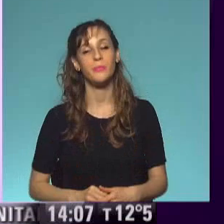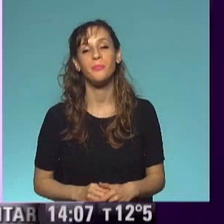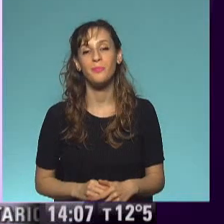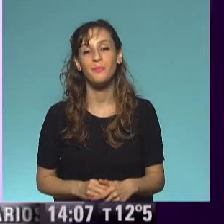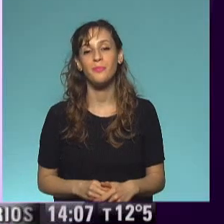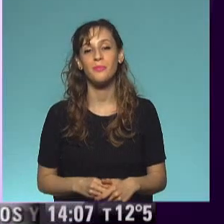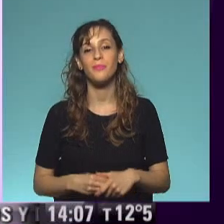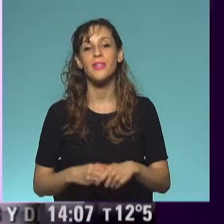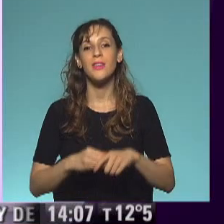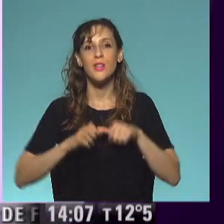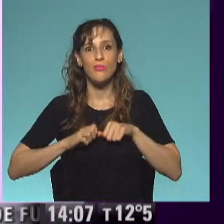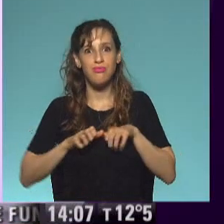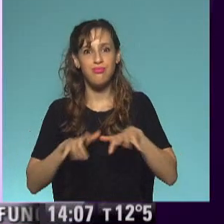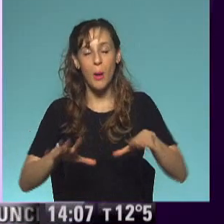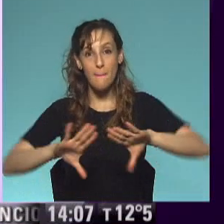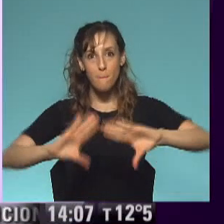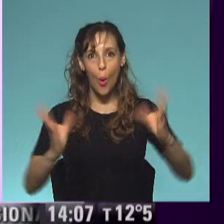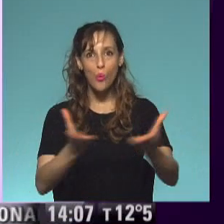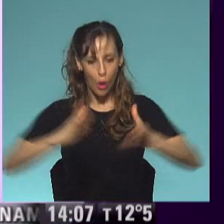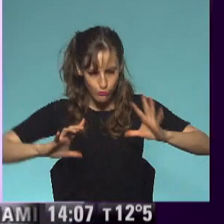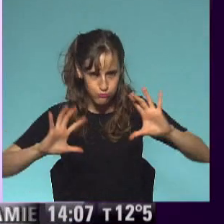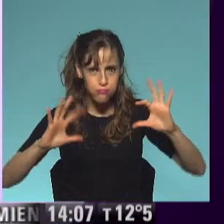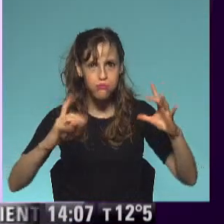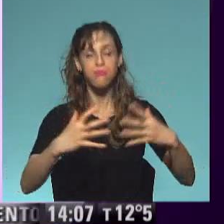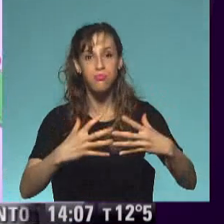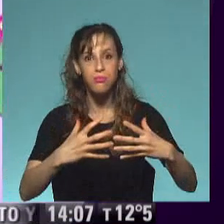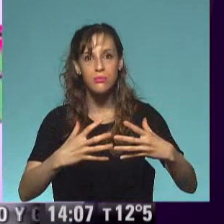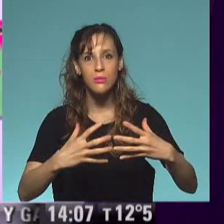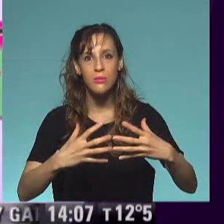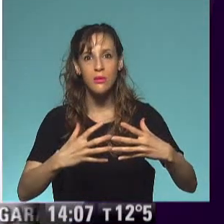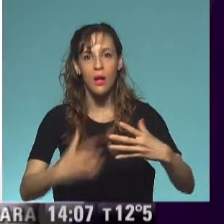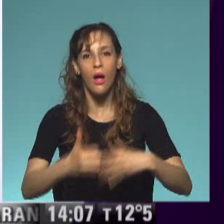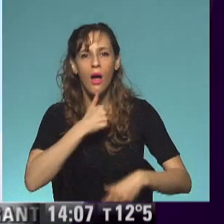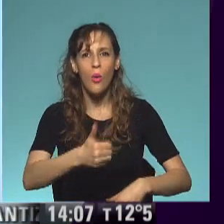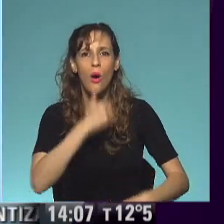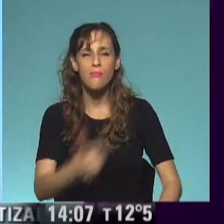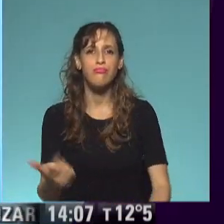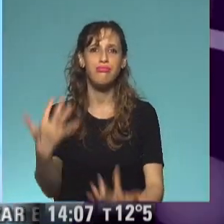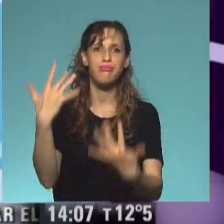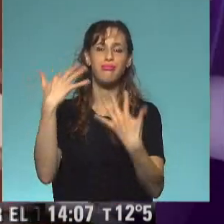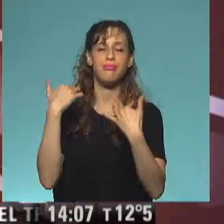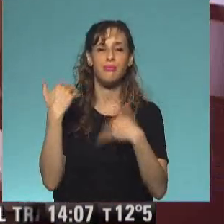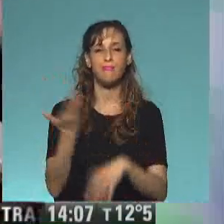Pandemia. Seguir es primordial, dominio mundial. ¡Ay, no!